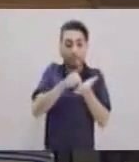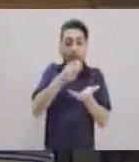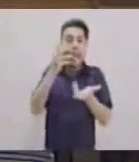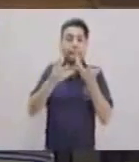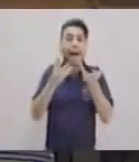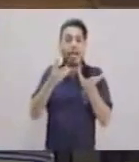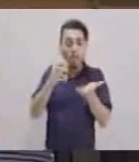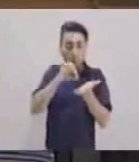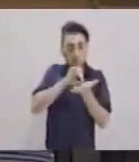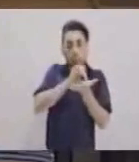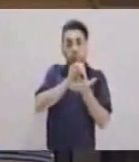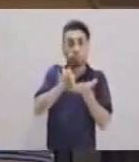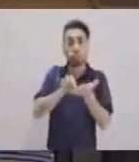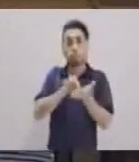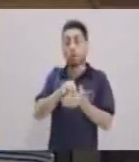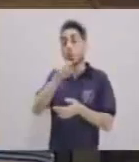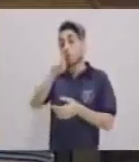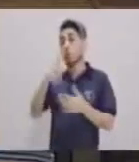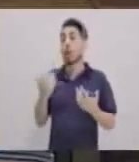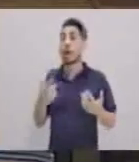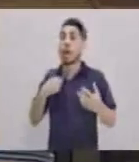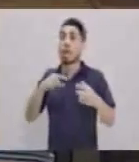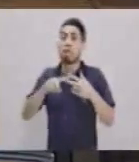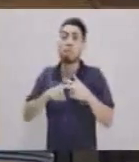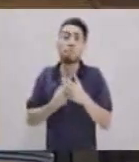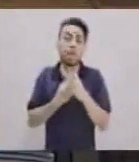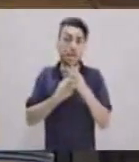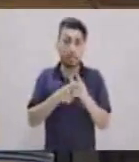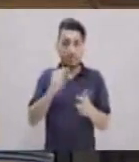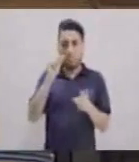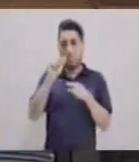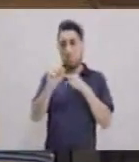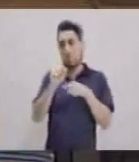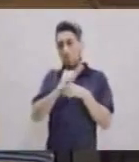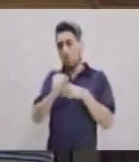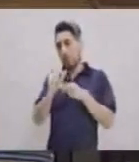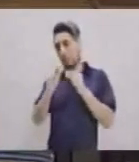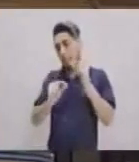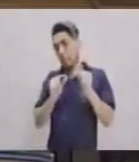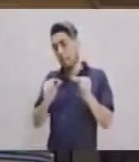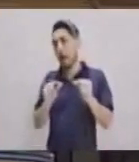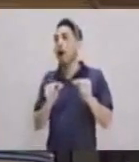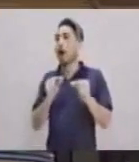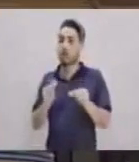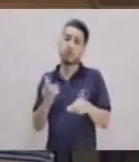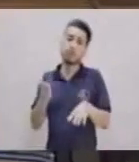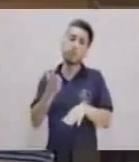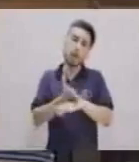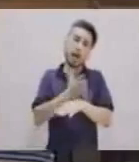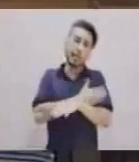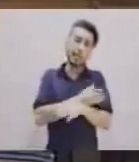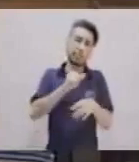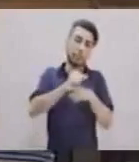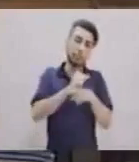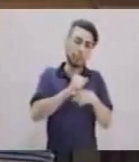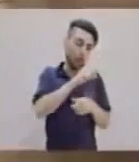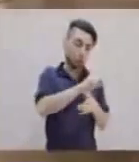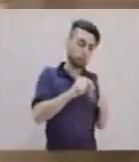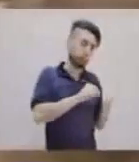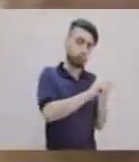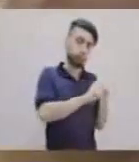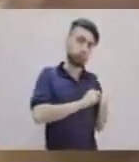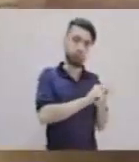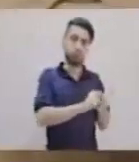trabajar. Si usted está iniciándose en esta labor, en esta tarea, ¿verdad? Entonces